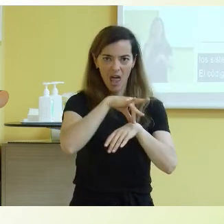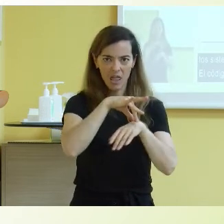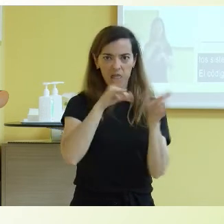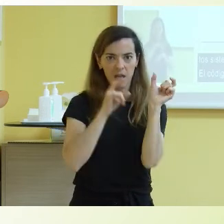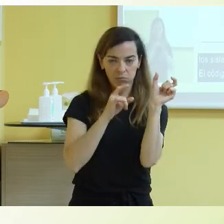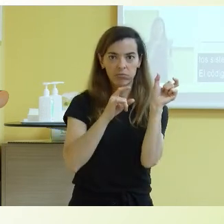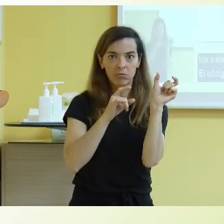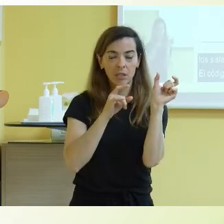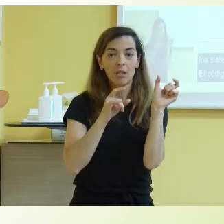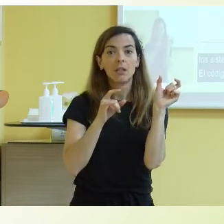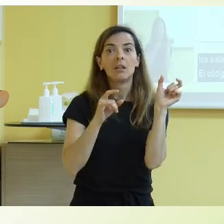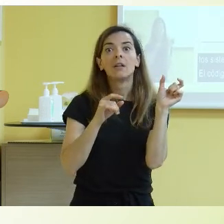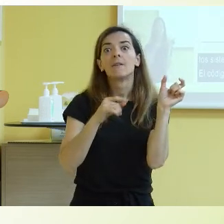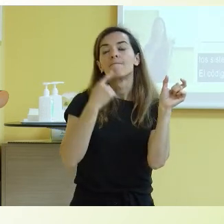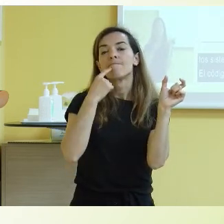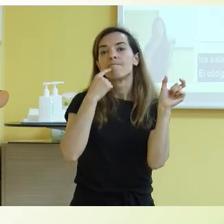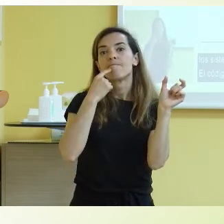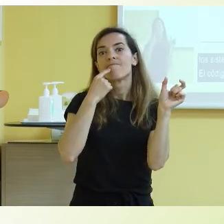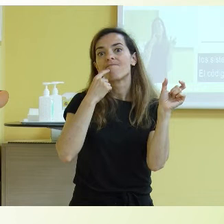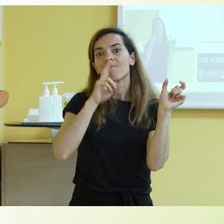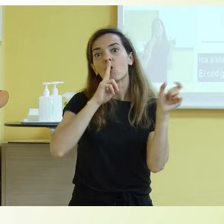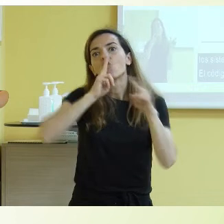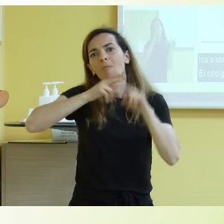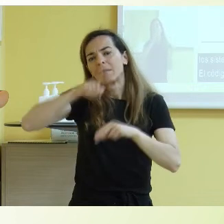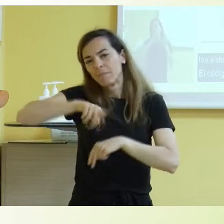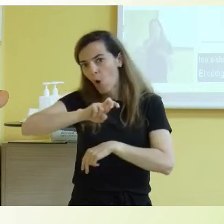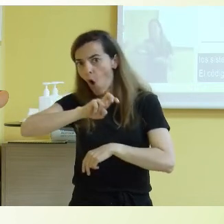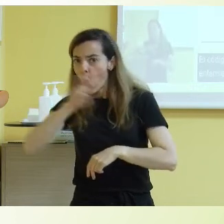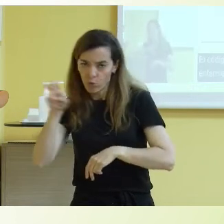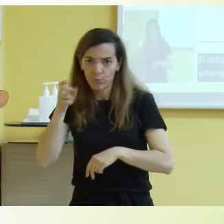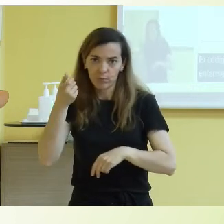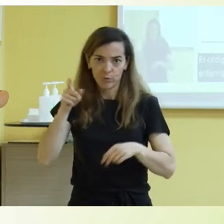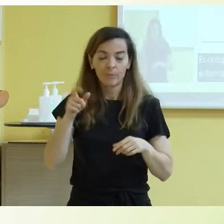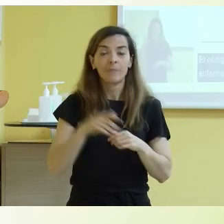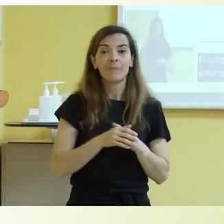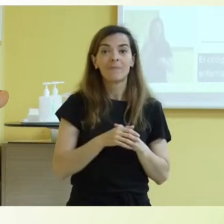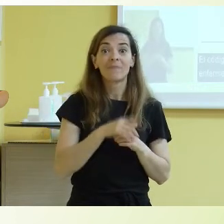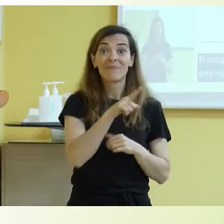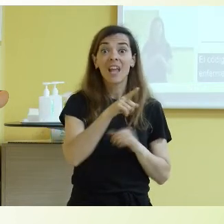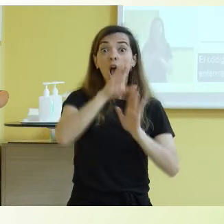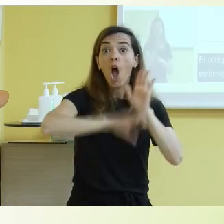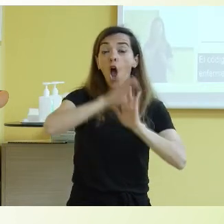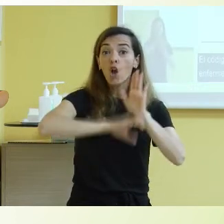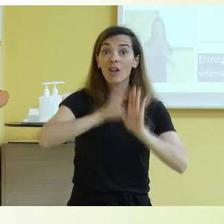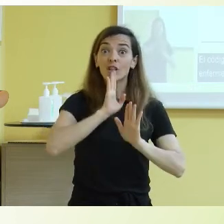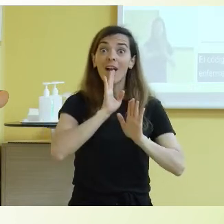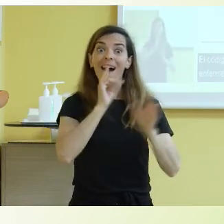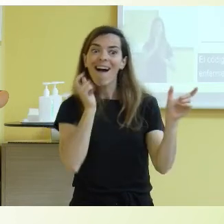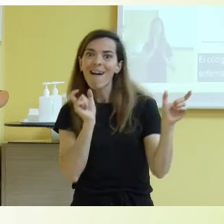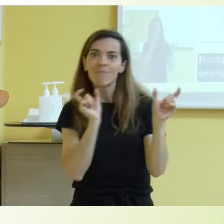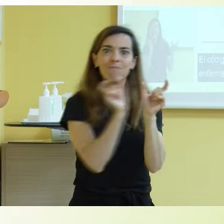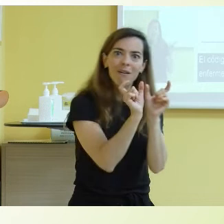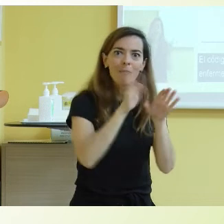otras terminologías como MIM, la CIE 10 y SNOMED-CT. La implementación de códigos ORFA en los sistemas de